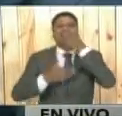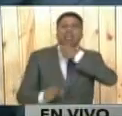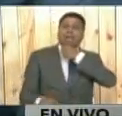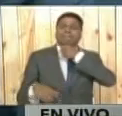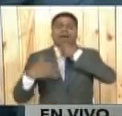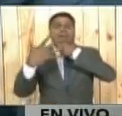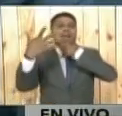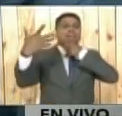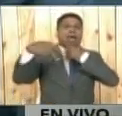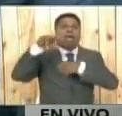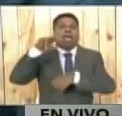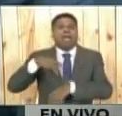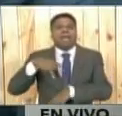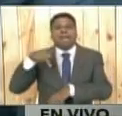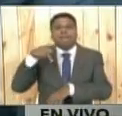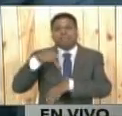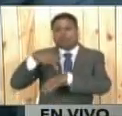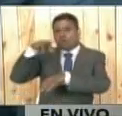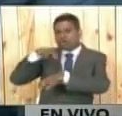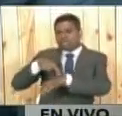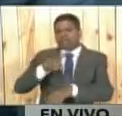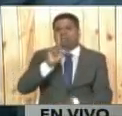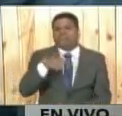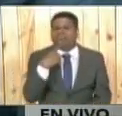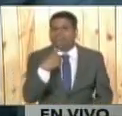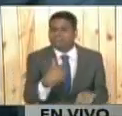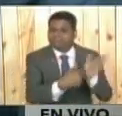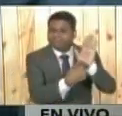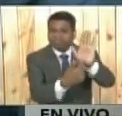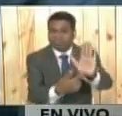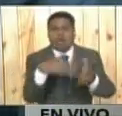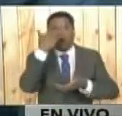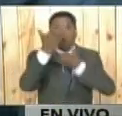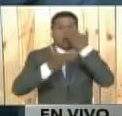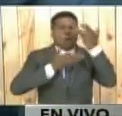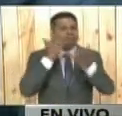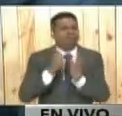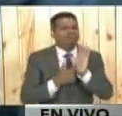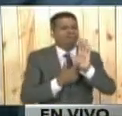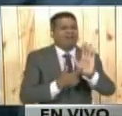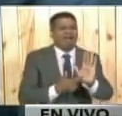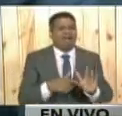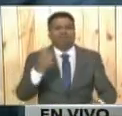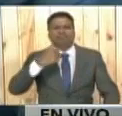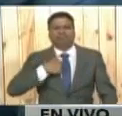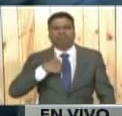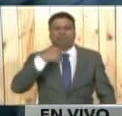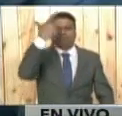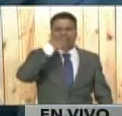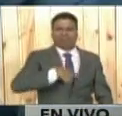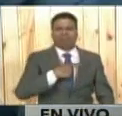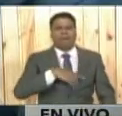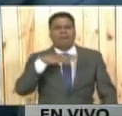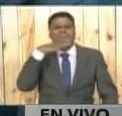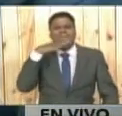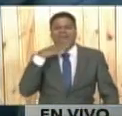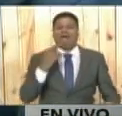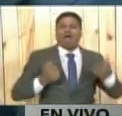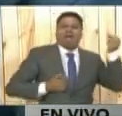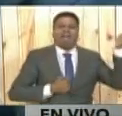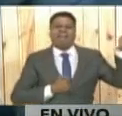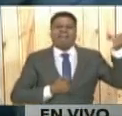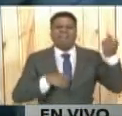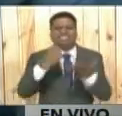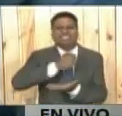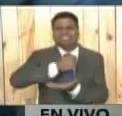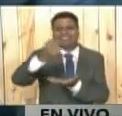en Puerto Rico, cuando en sus estribillos, los coros, decían Johnny el Bravo, la salsa de Puerto